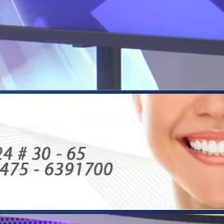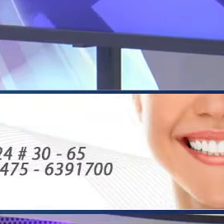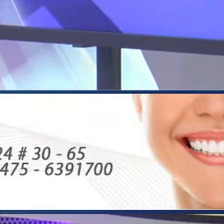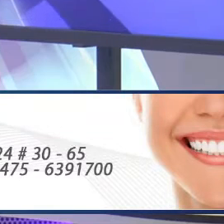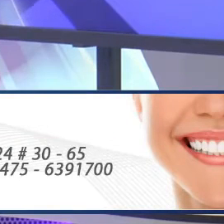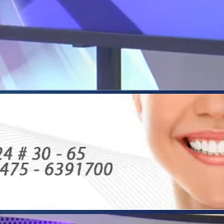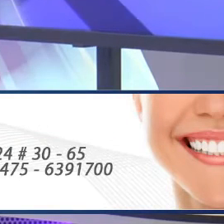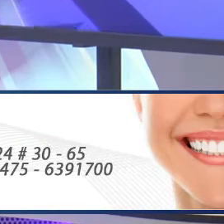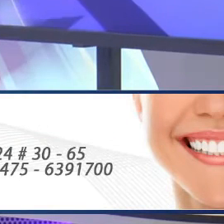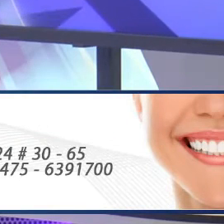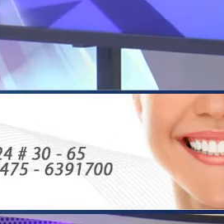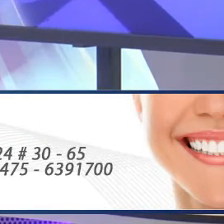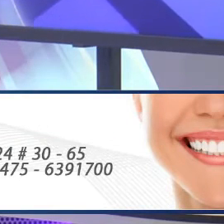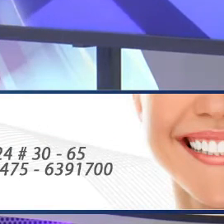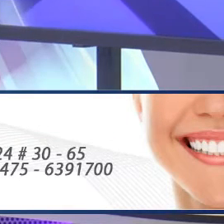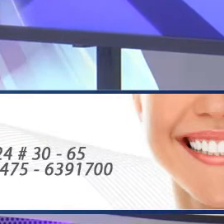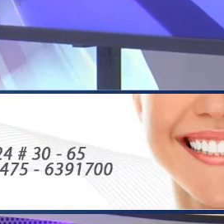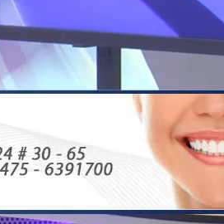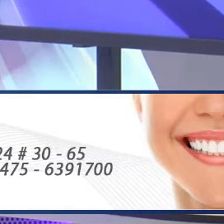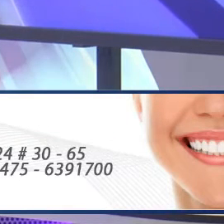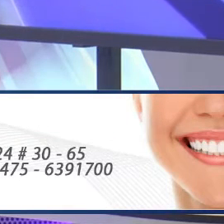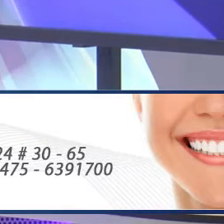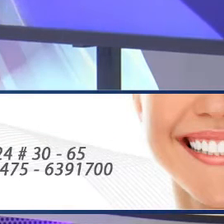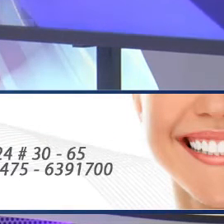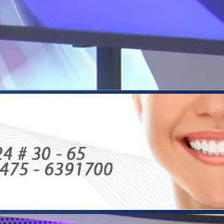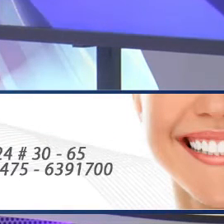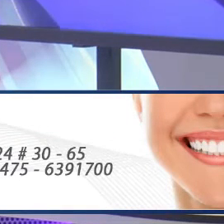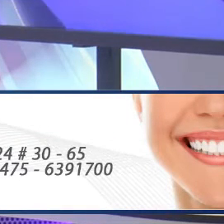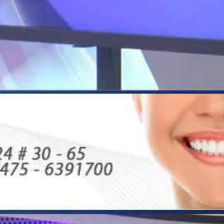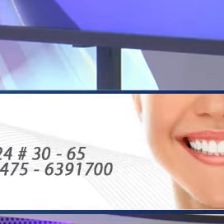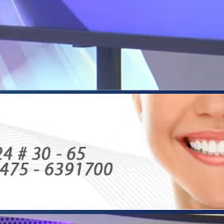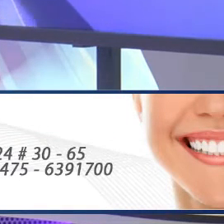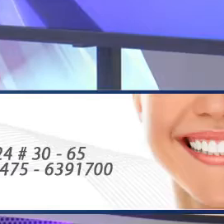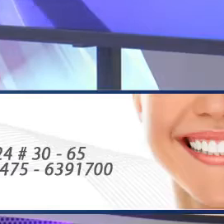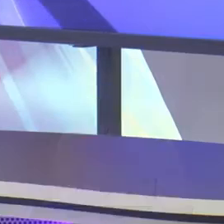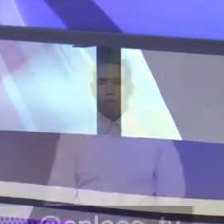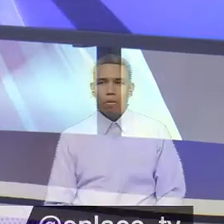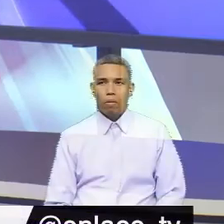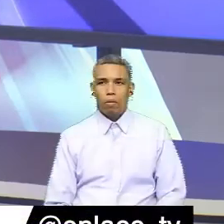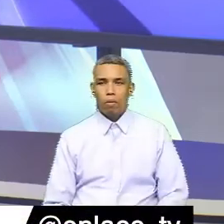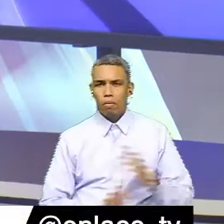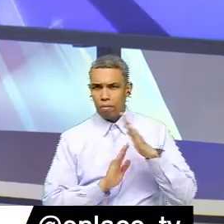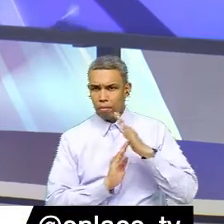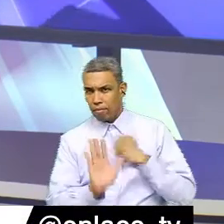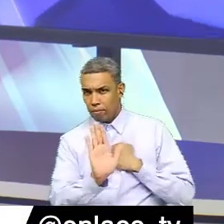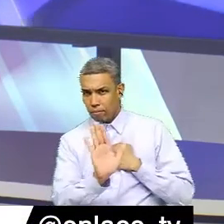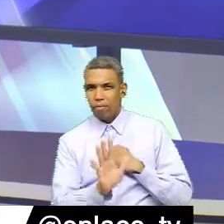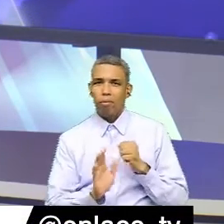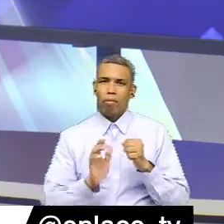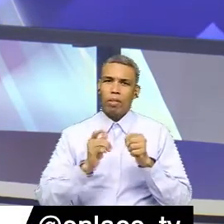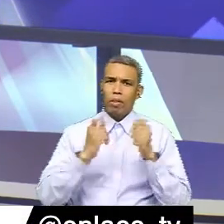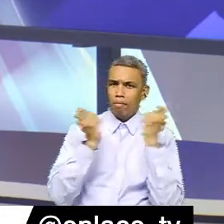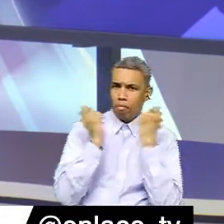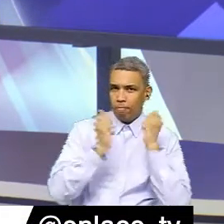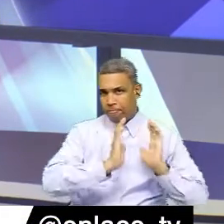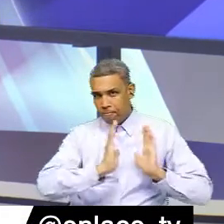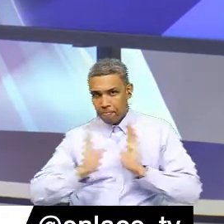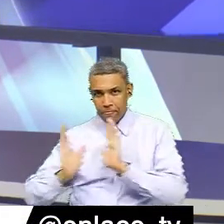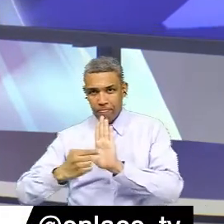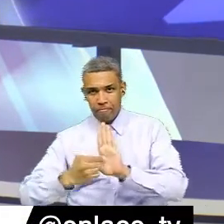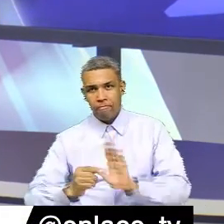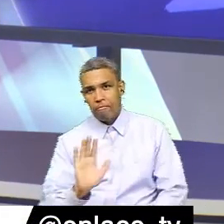tu sonrisa saltará a la vista chrome es odontología especializada es tiempo de hacer un reconocimiento a los que hacen posible el noticiero que ésta quiere